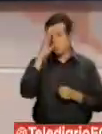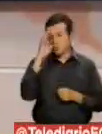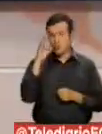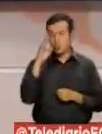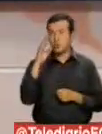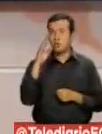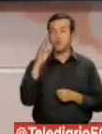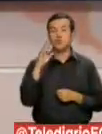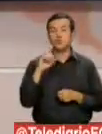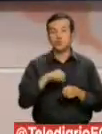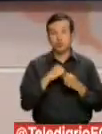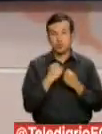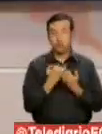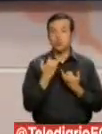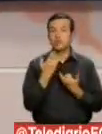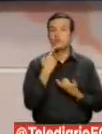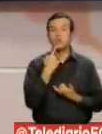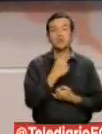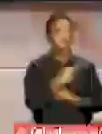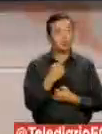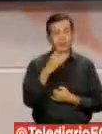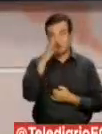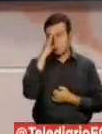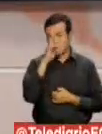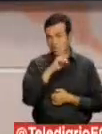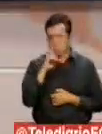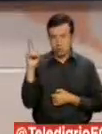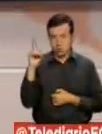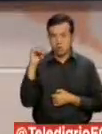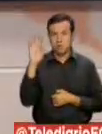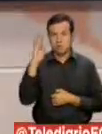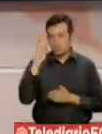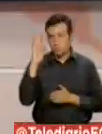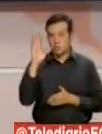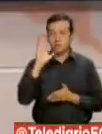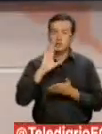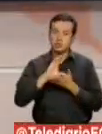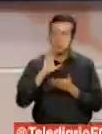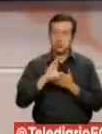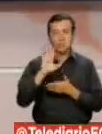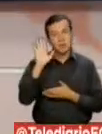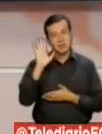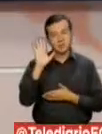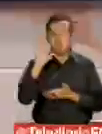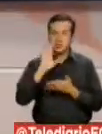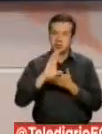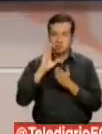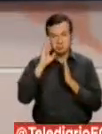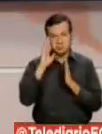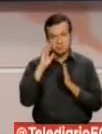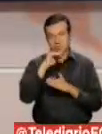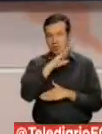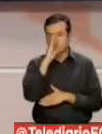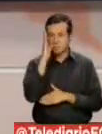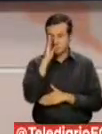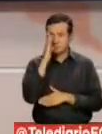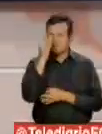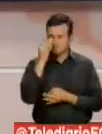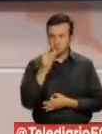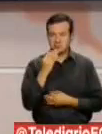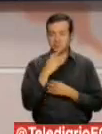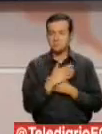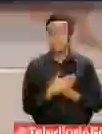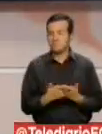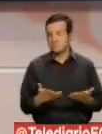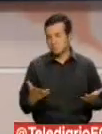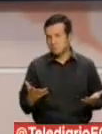Lenín Moreno le acusan de irse a la derecha, pero yo creo que más bien se ha ido hacia el centro, tratando de ser más pragmático. Y